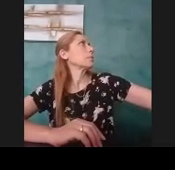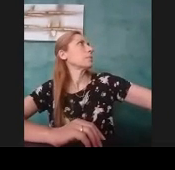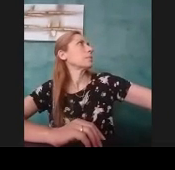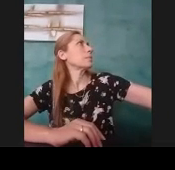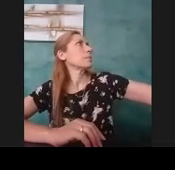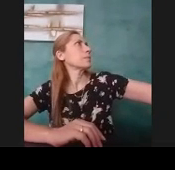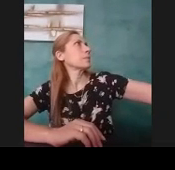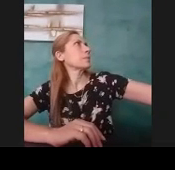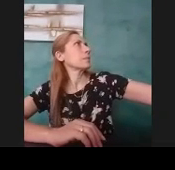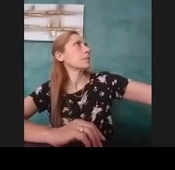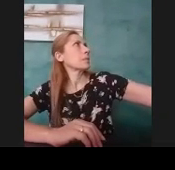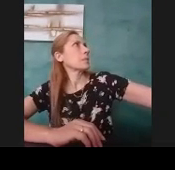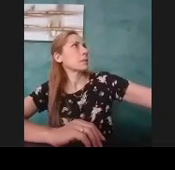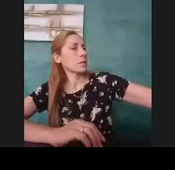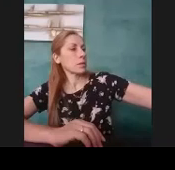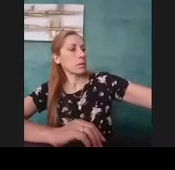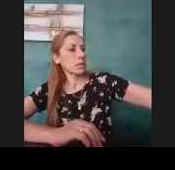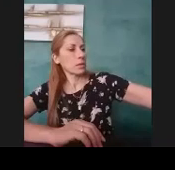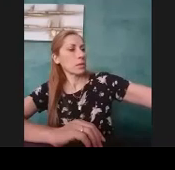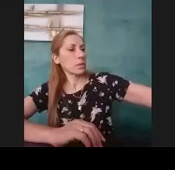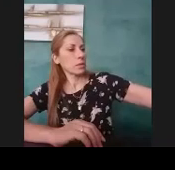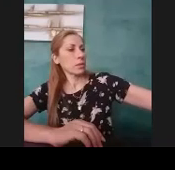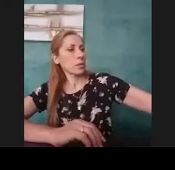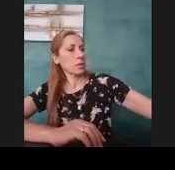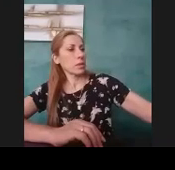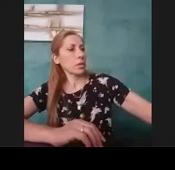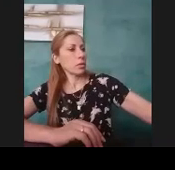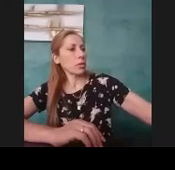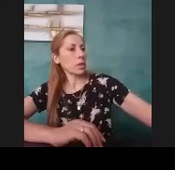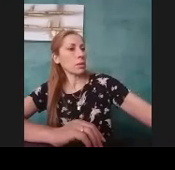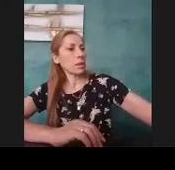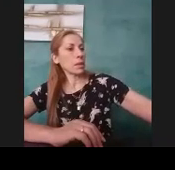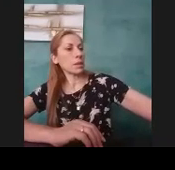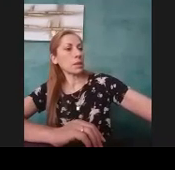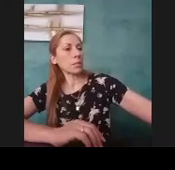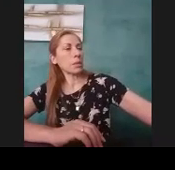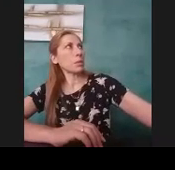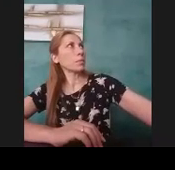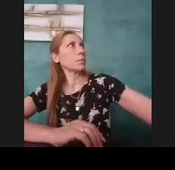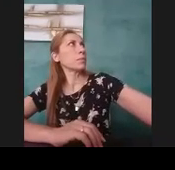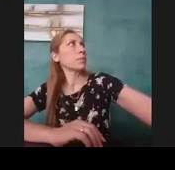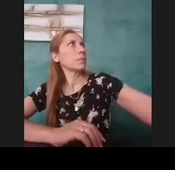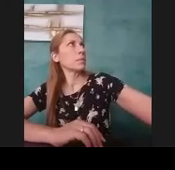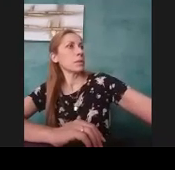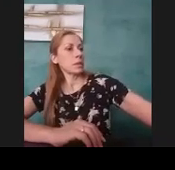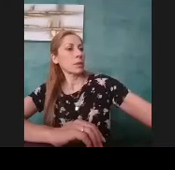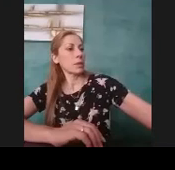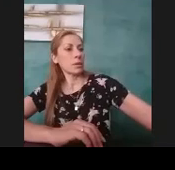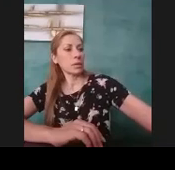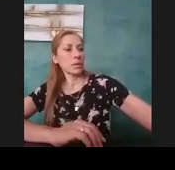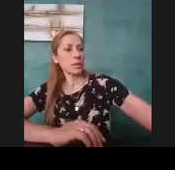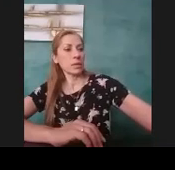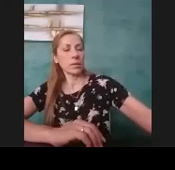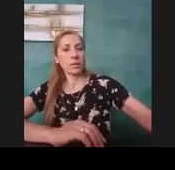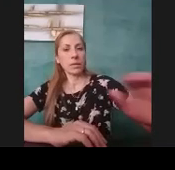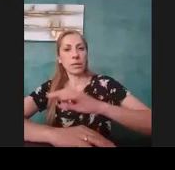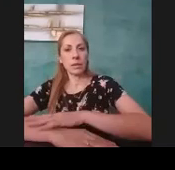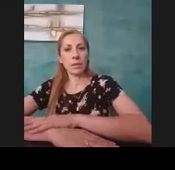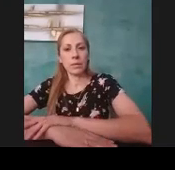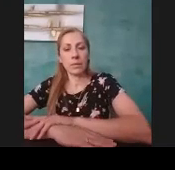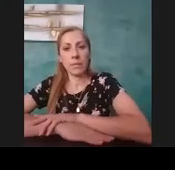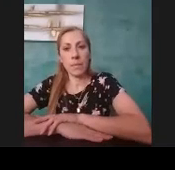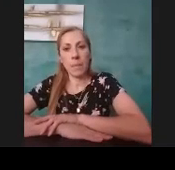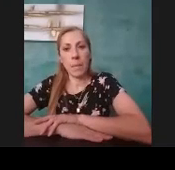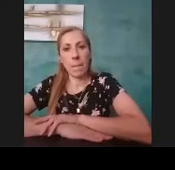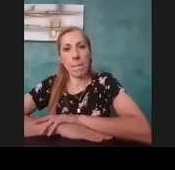con trampa que te hice. Pero ¿por qué te hago esta pregunta? Porque lo que vos acabas de narrar, con toda